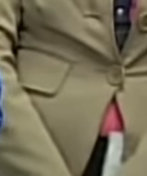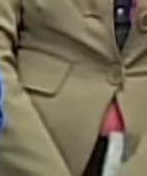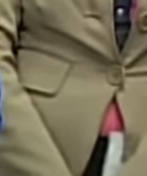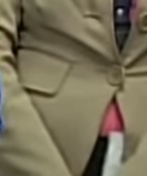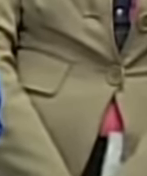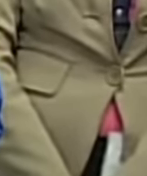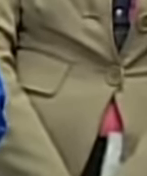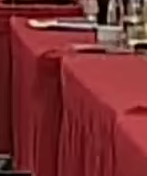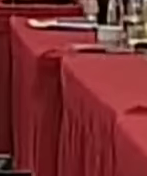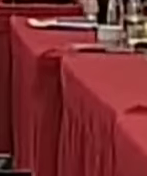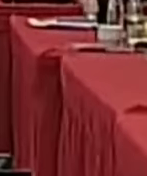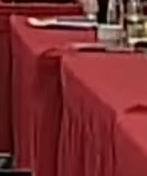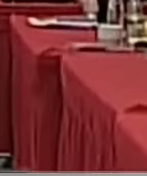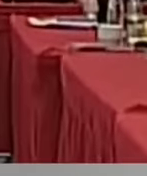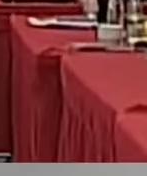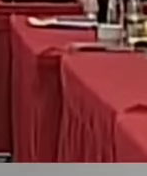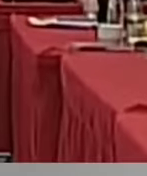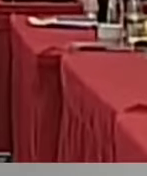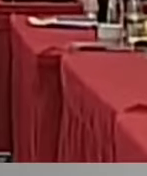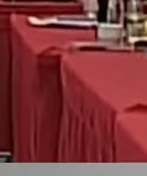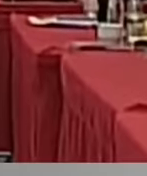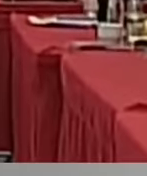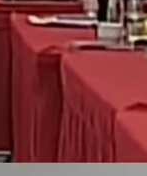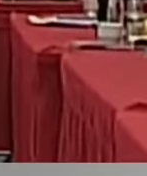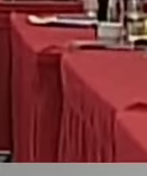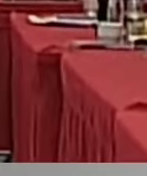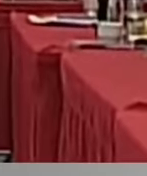Venezuela, Diosdado Cabello.